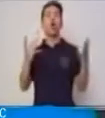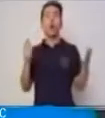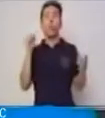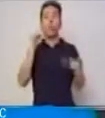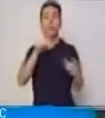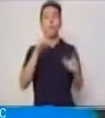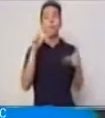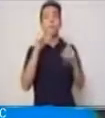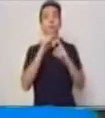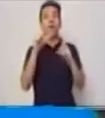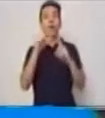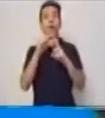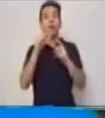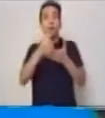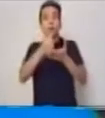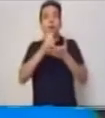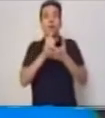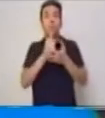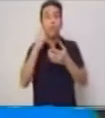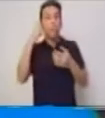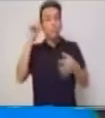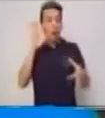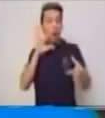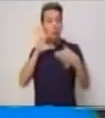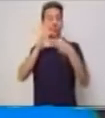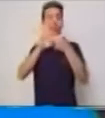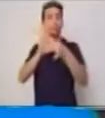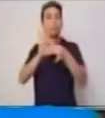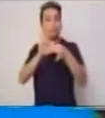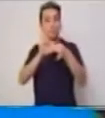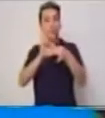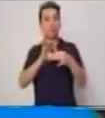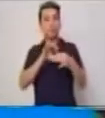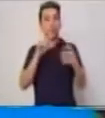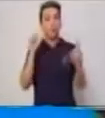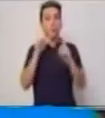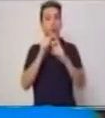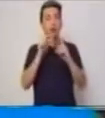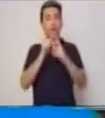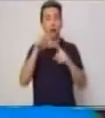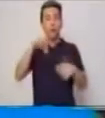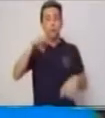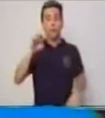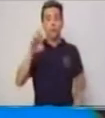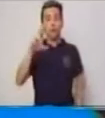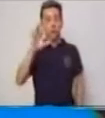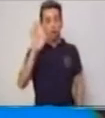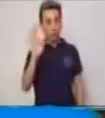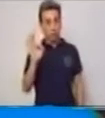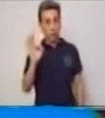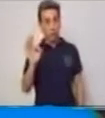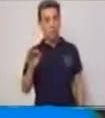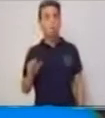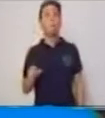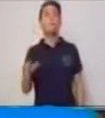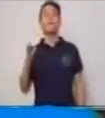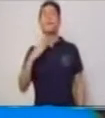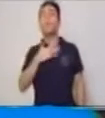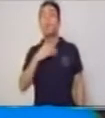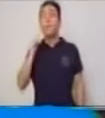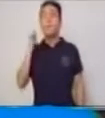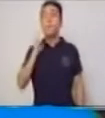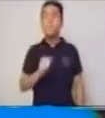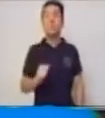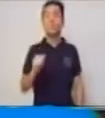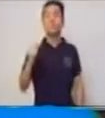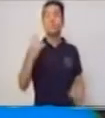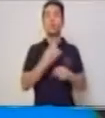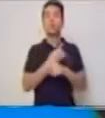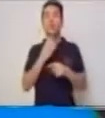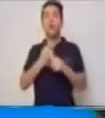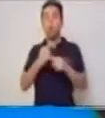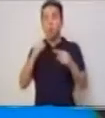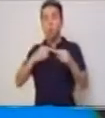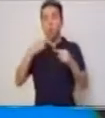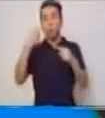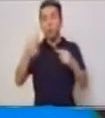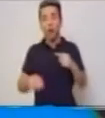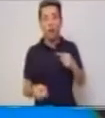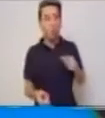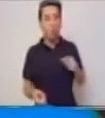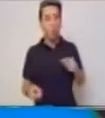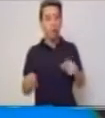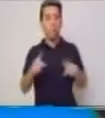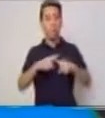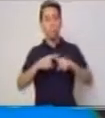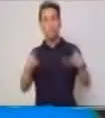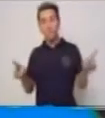Cuando estamos construyendo oraciones complejas podemos utilizar ni, cuando, pero,